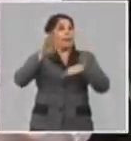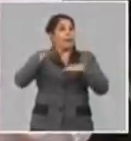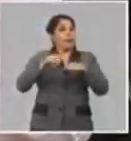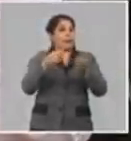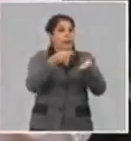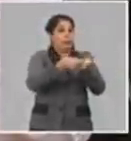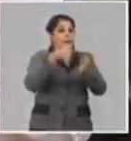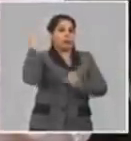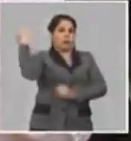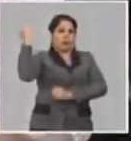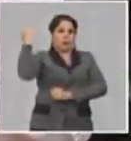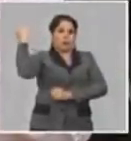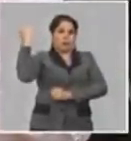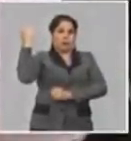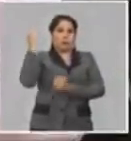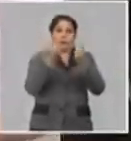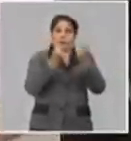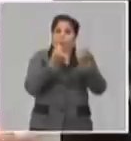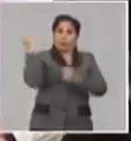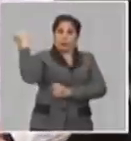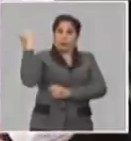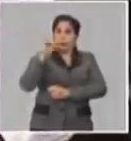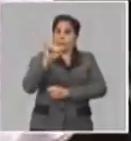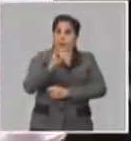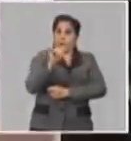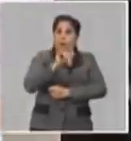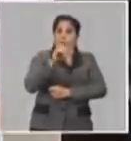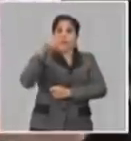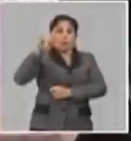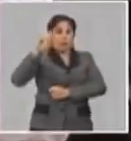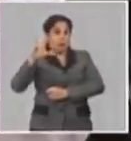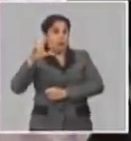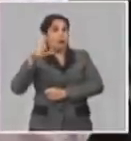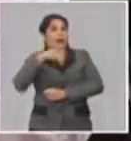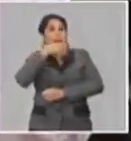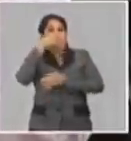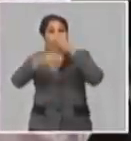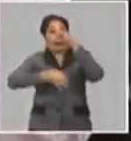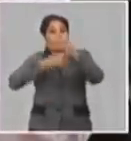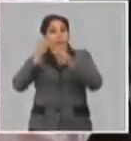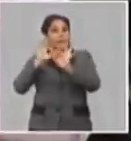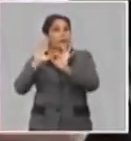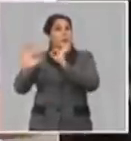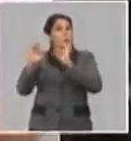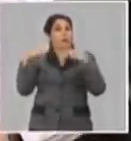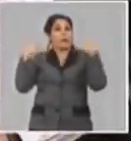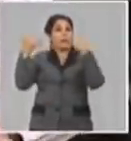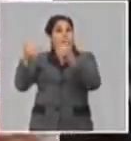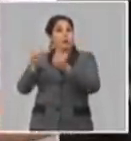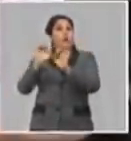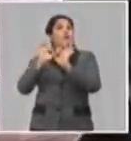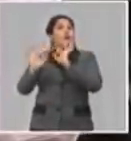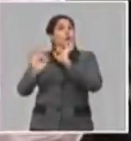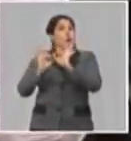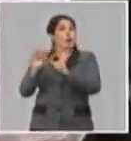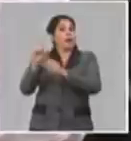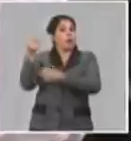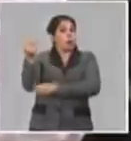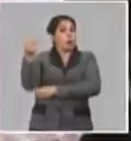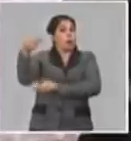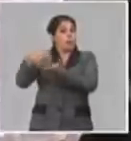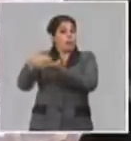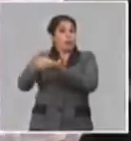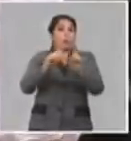precios internacionales. No es igual que la red CUC, que como explicaba la directora, va a estar protegido los precios. En